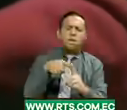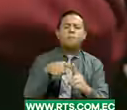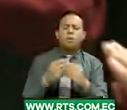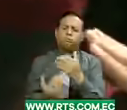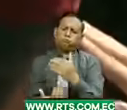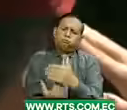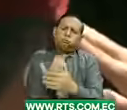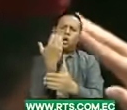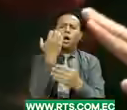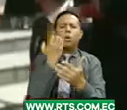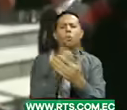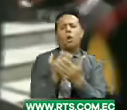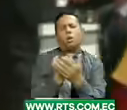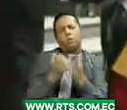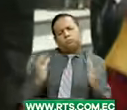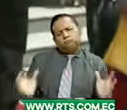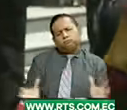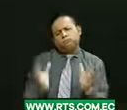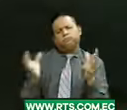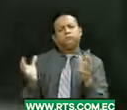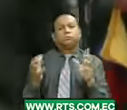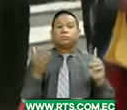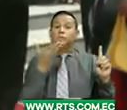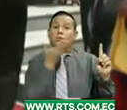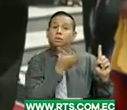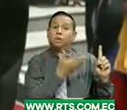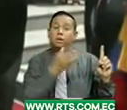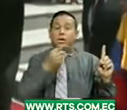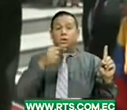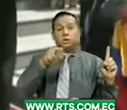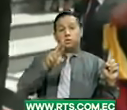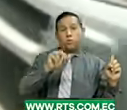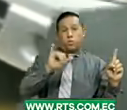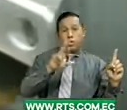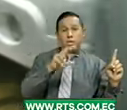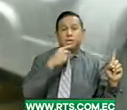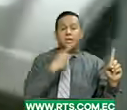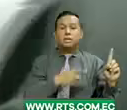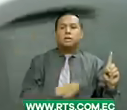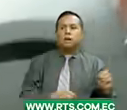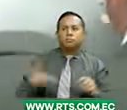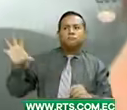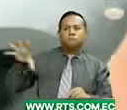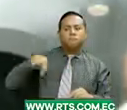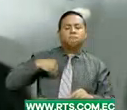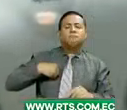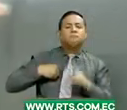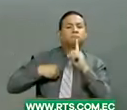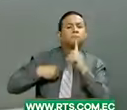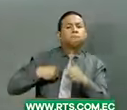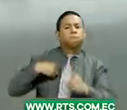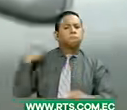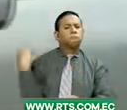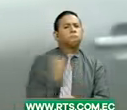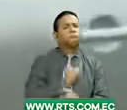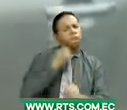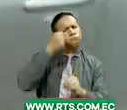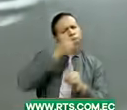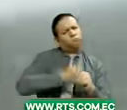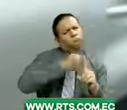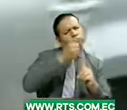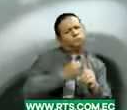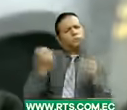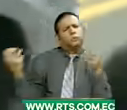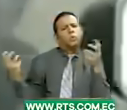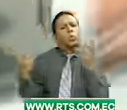poder legislativo. Yori respondió al exhorto del jefe de Estado. Vamos a trabajar juntos por el beneficio y el progreso